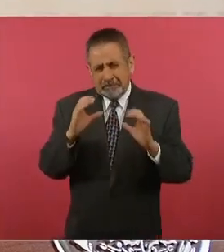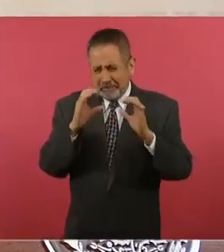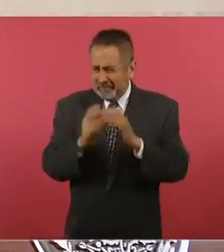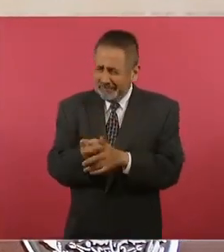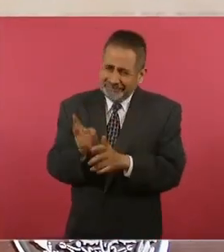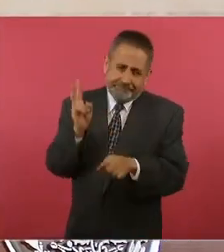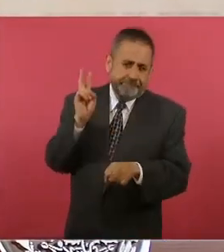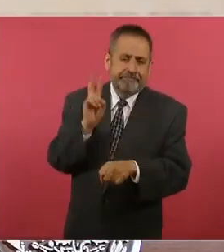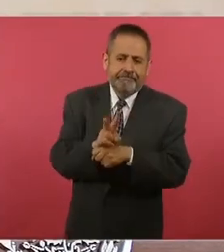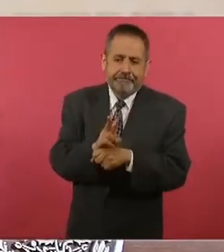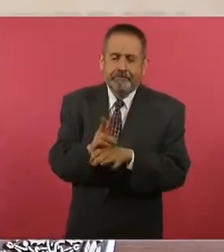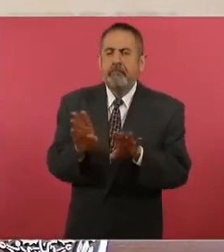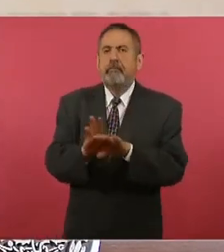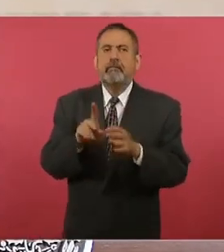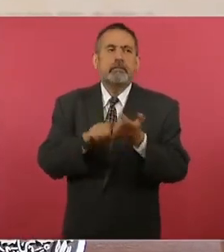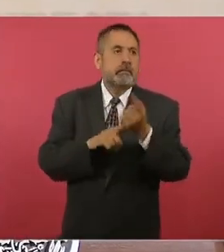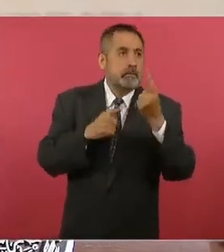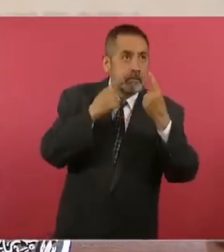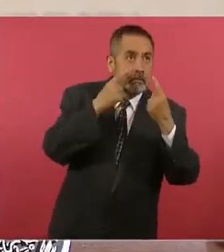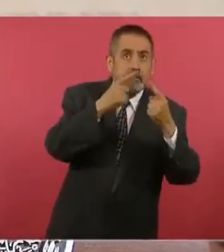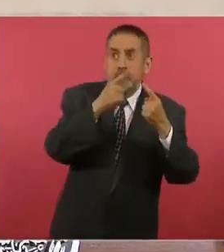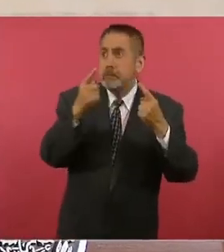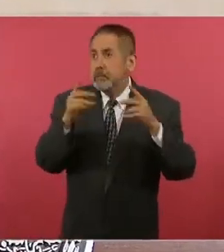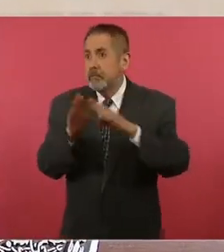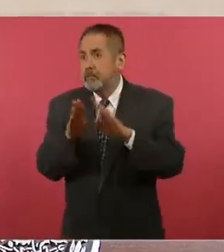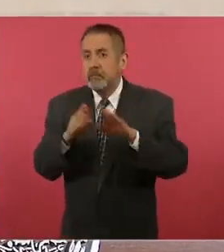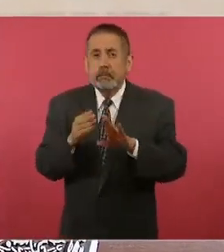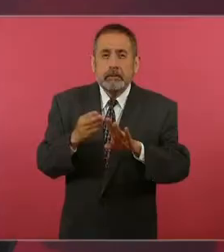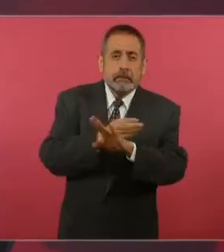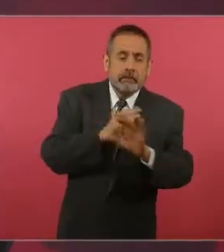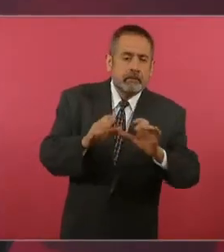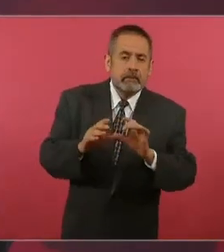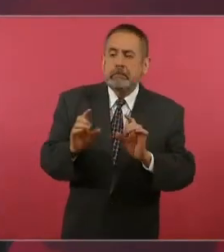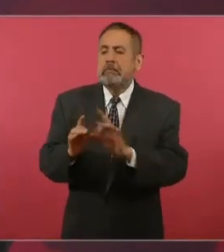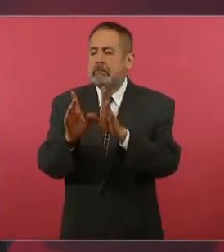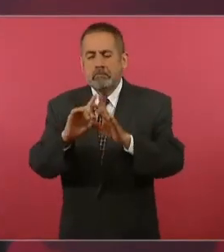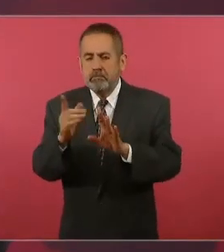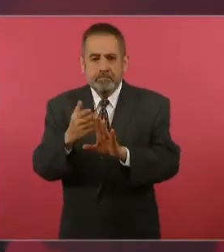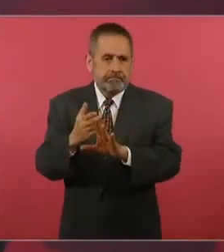que actuarse más en lo preventivo,